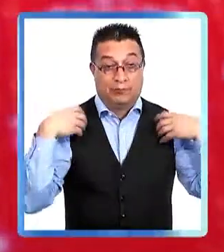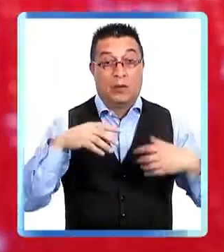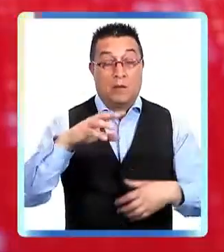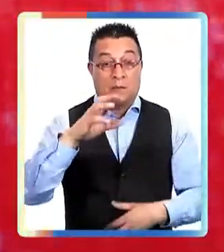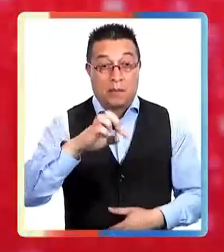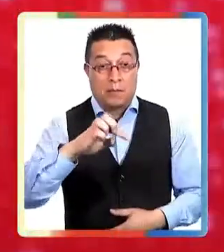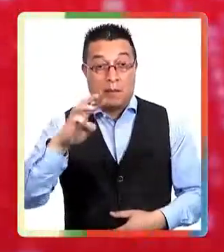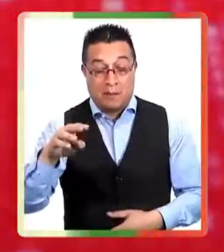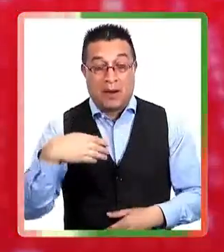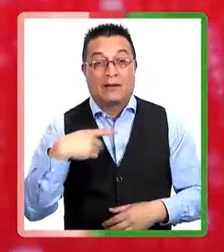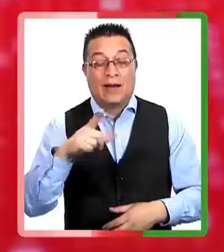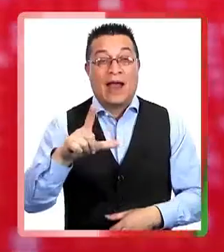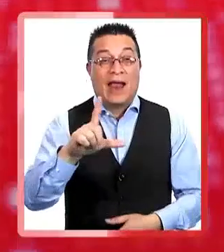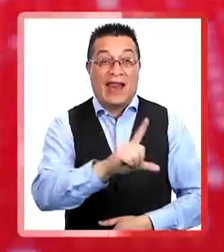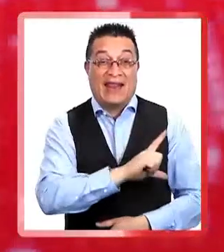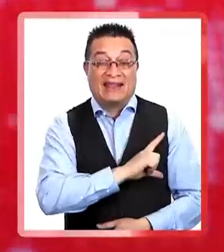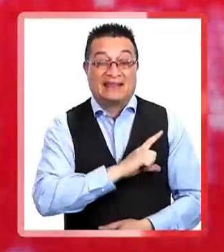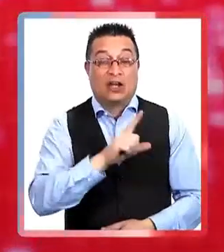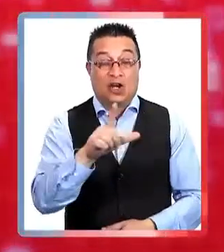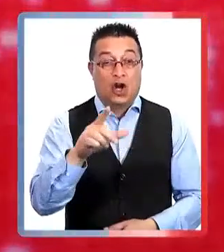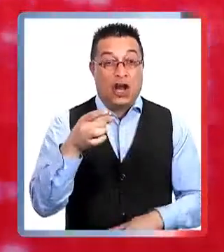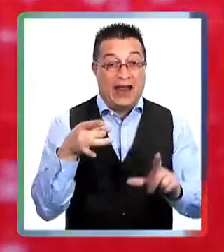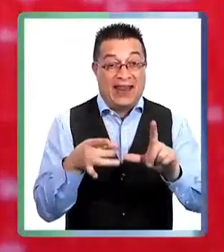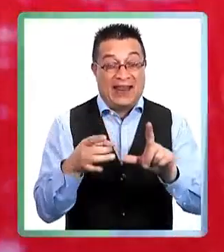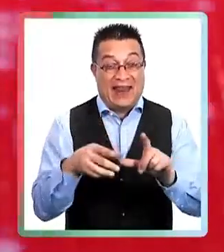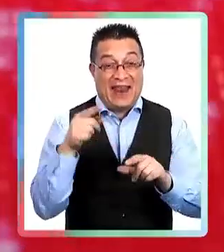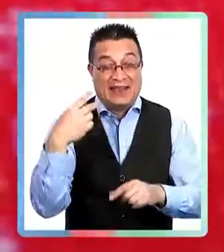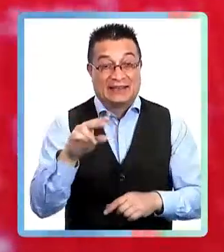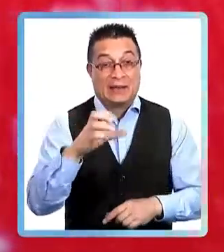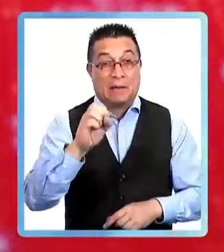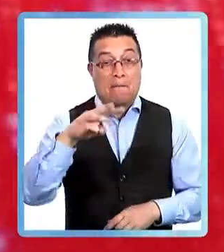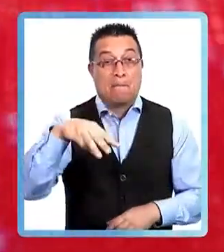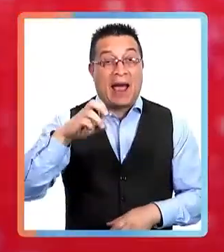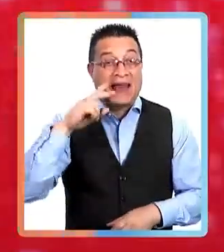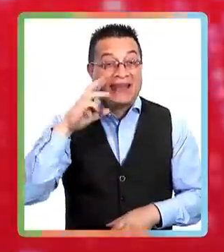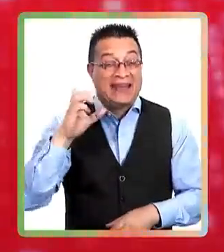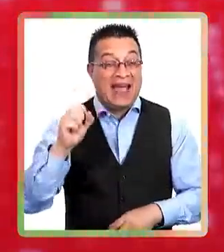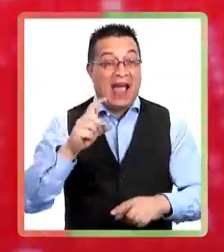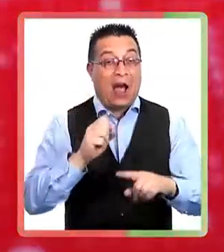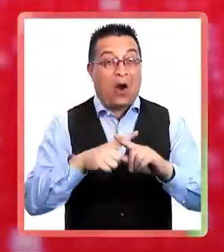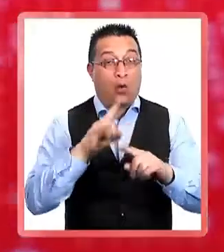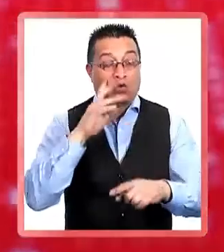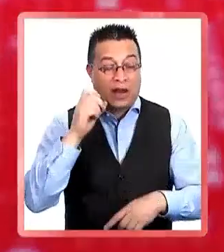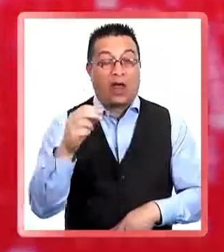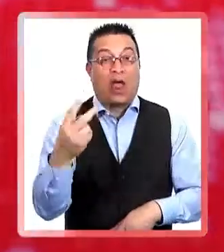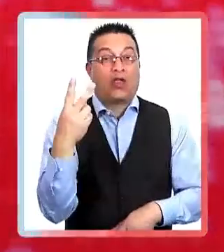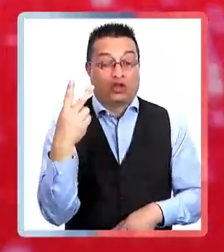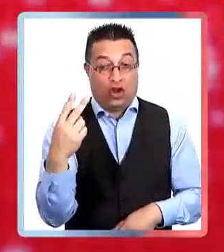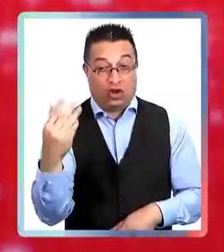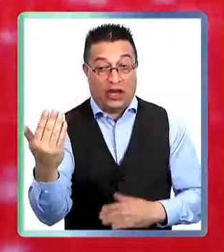internamente, en el Liceo María Auxiliadora de Linares habrían decidido expulsar